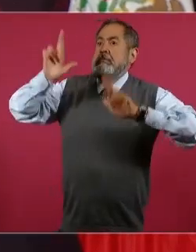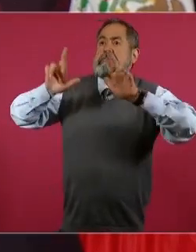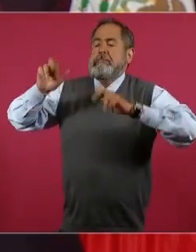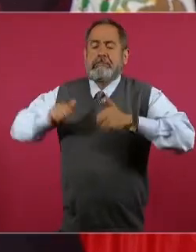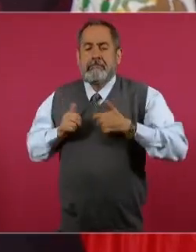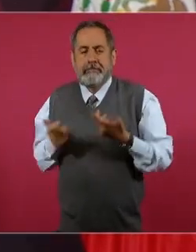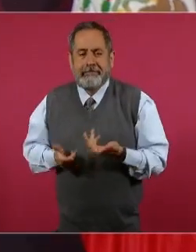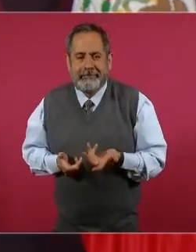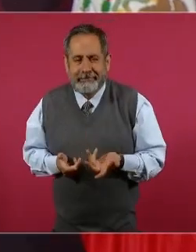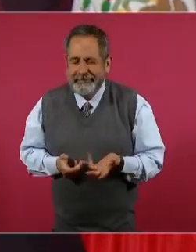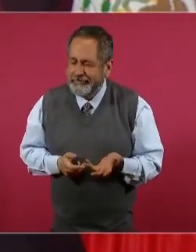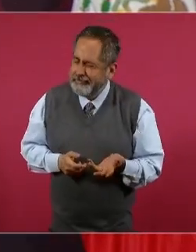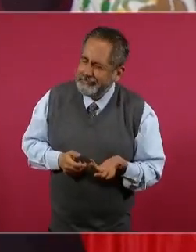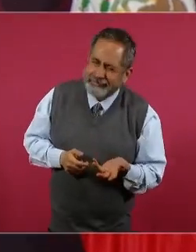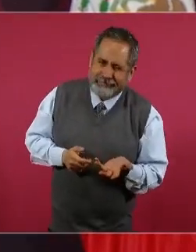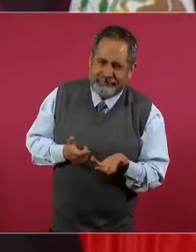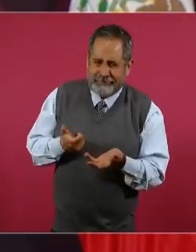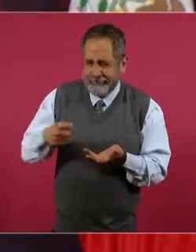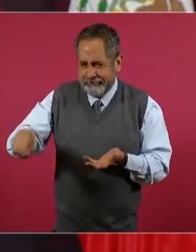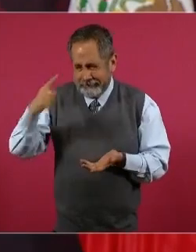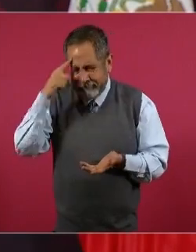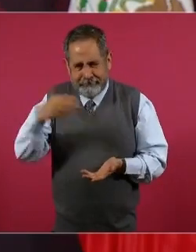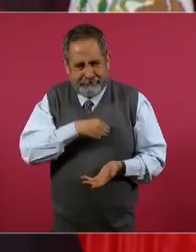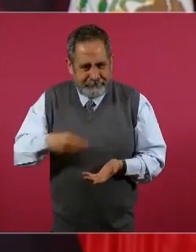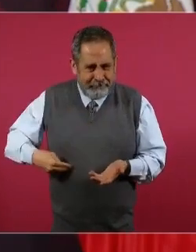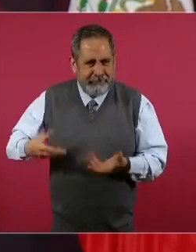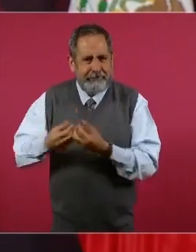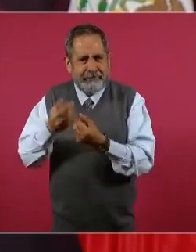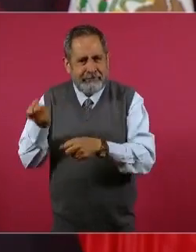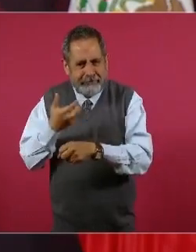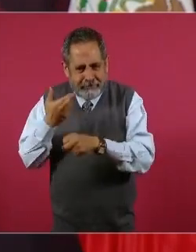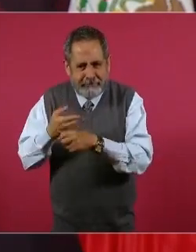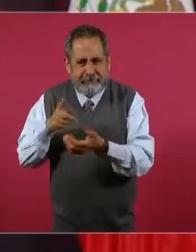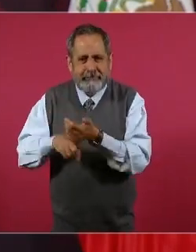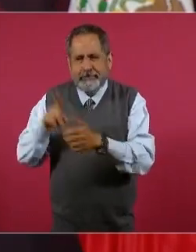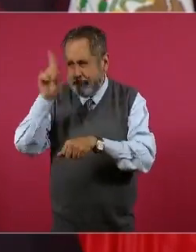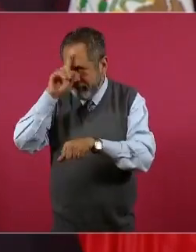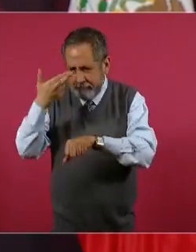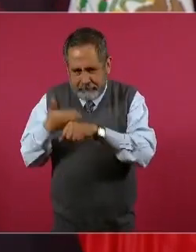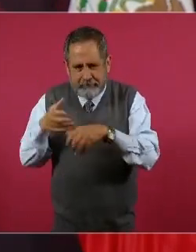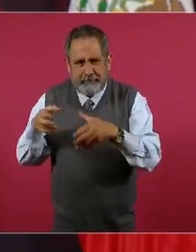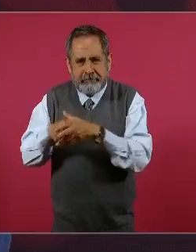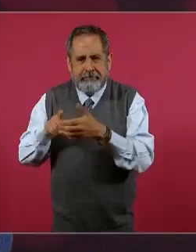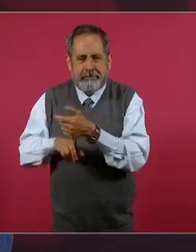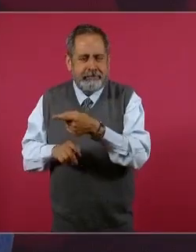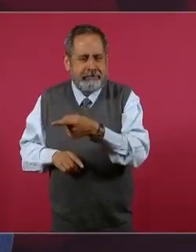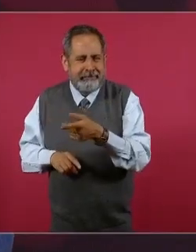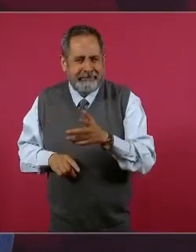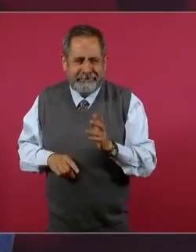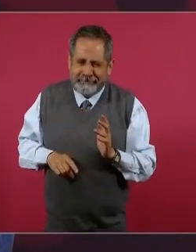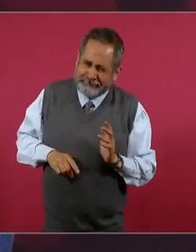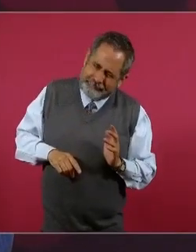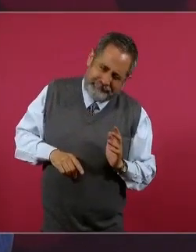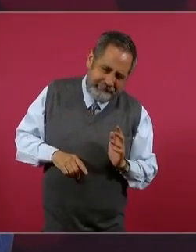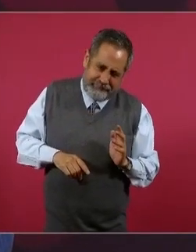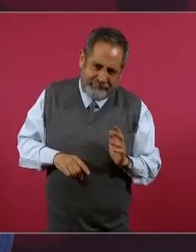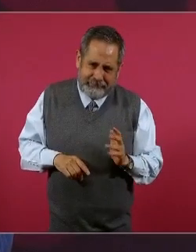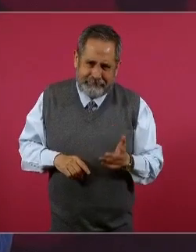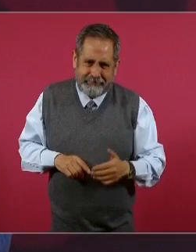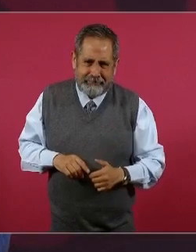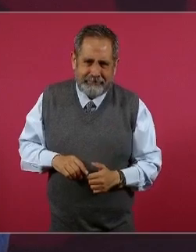sueldos para los presidentes, el secretario, los asesores, ¿sí?